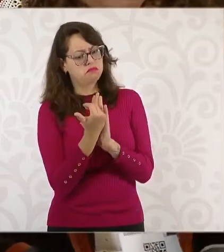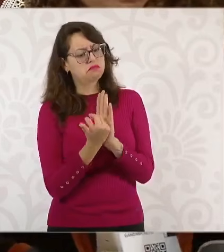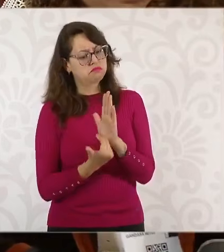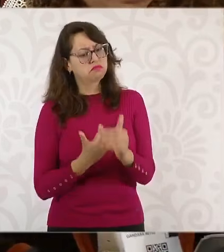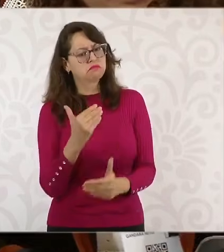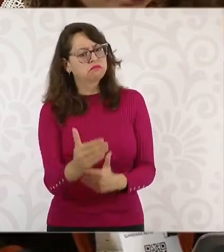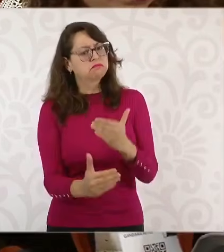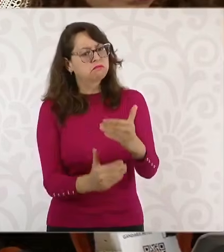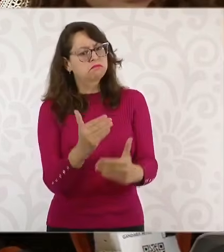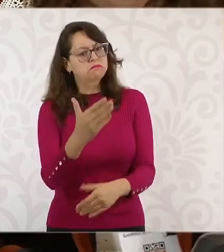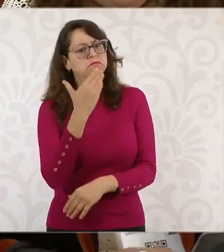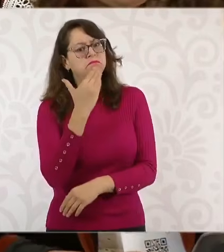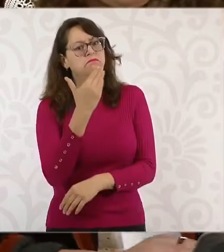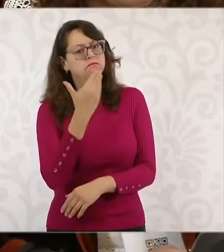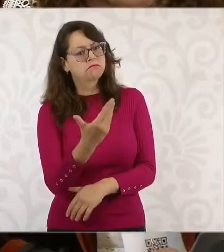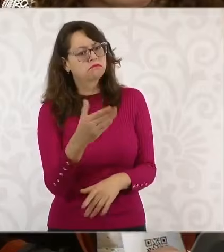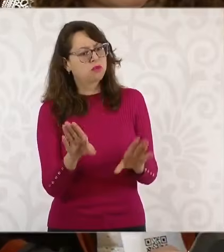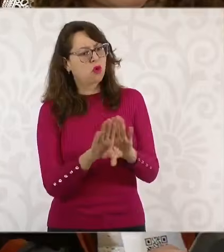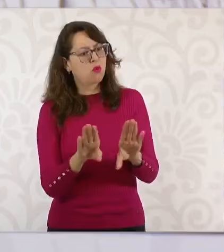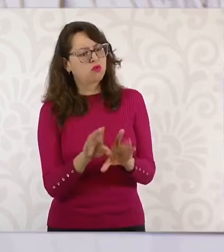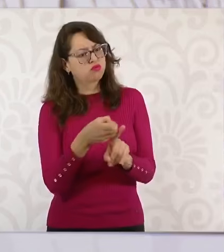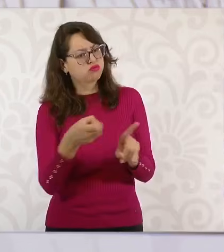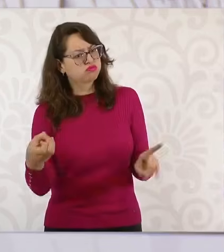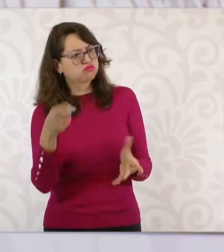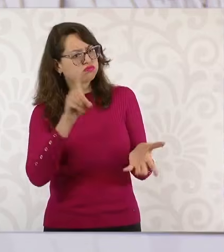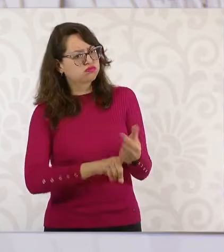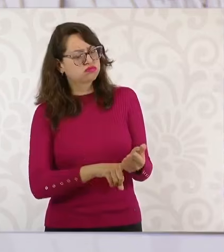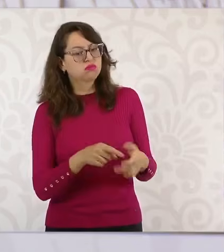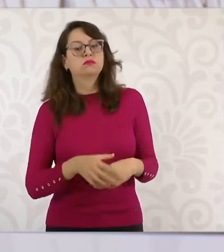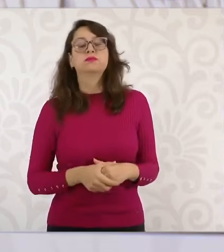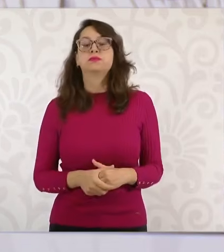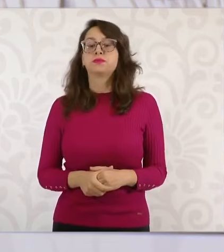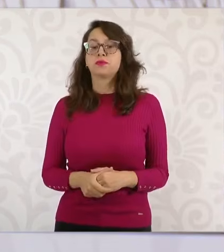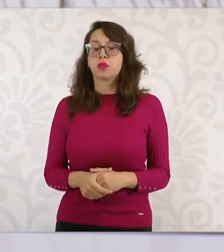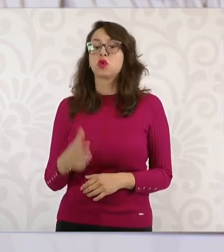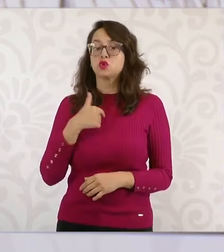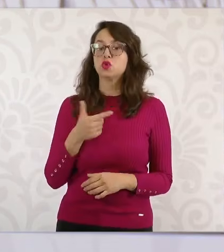asunto. ¿Podría hablarnos un poco de la reestructura de Pemex? Lo he platicado en otras ocasiones.